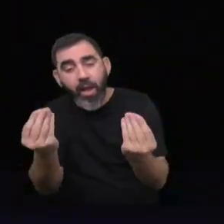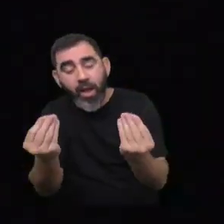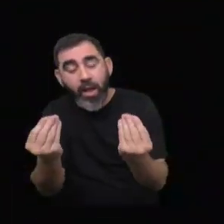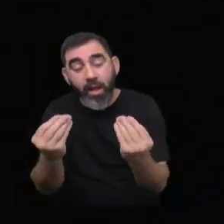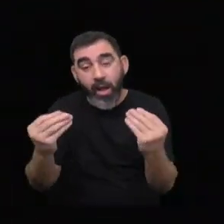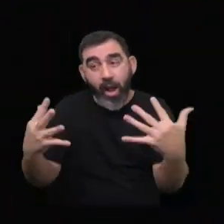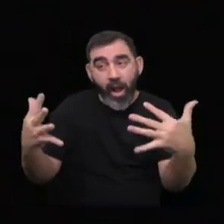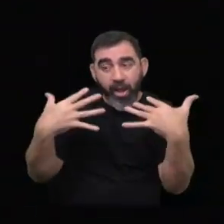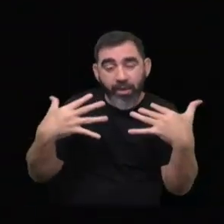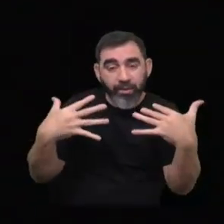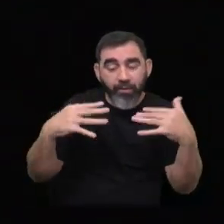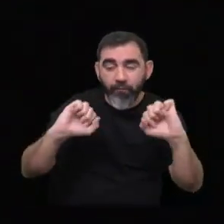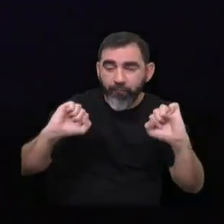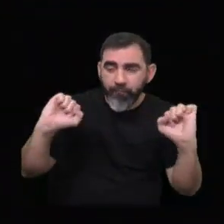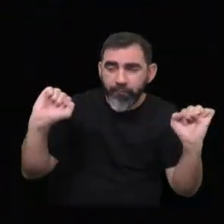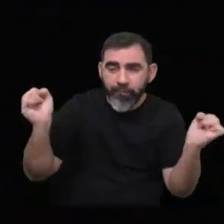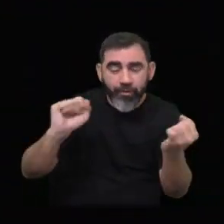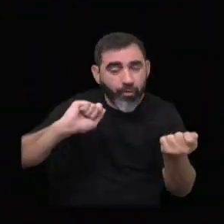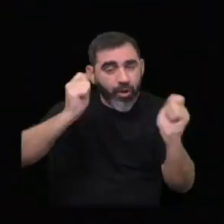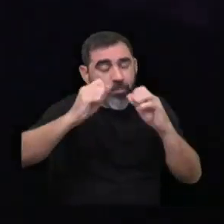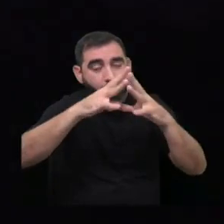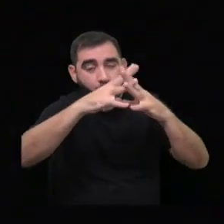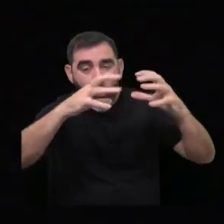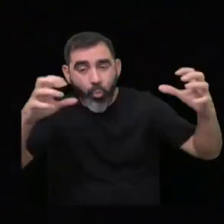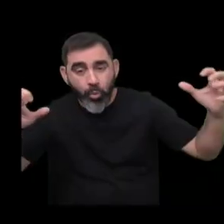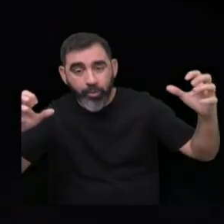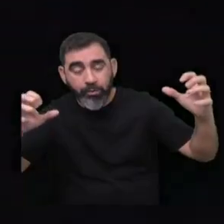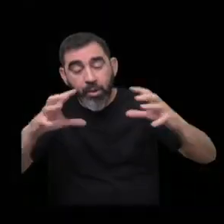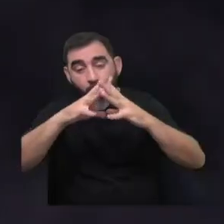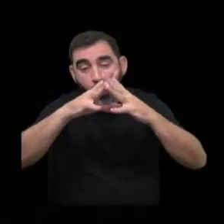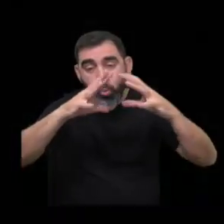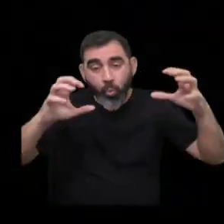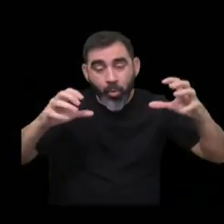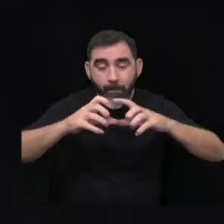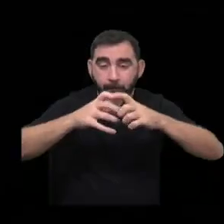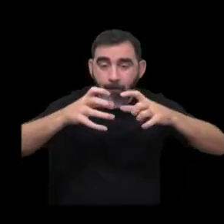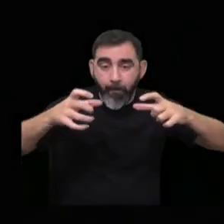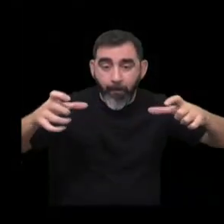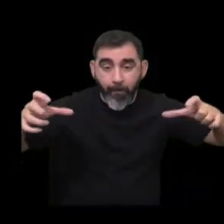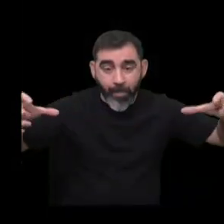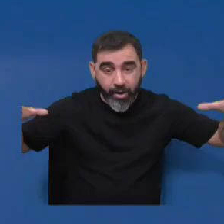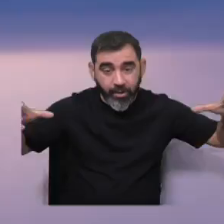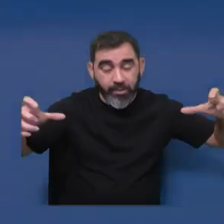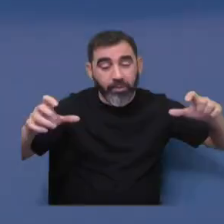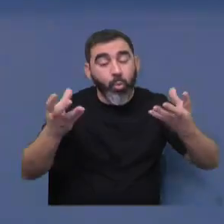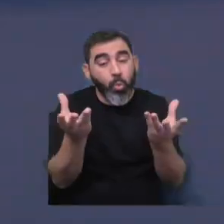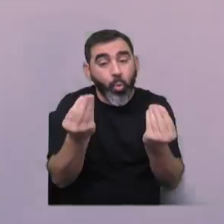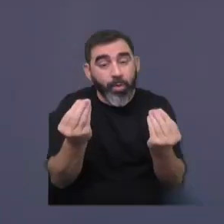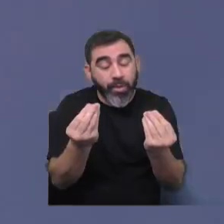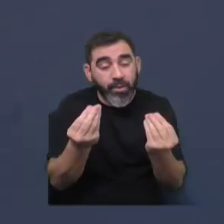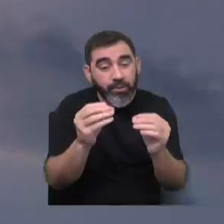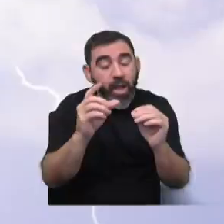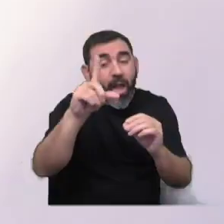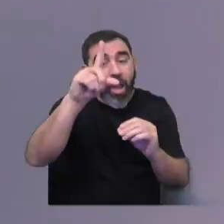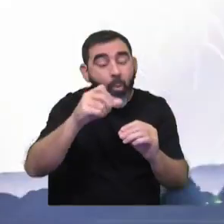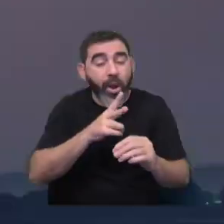y se enfría, se condensa y forma nubes. A medida que las nubes continúan creciendo en tamaño y carga de humedad, las partículas de agua